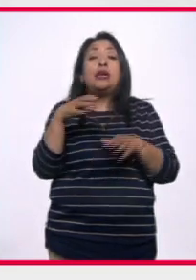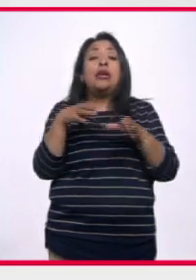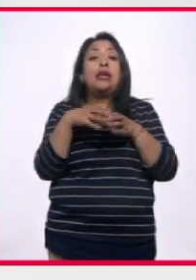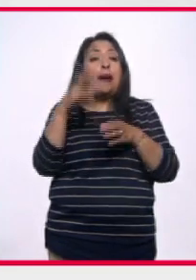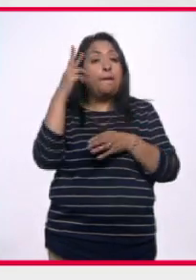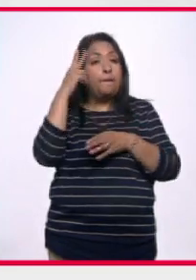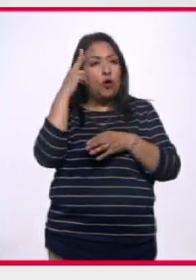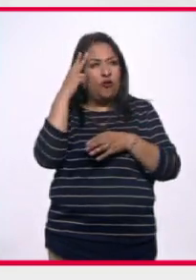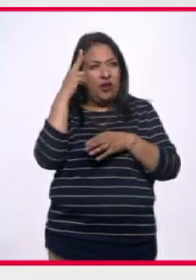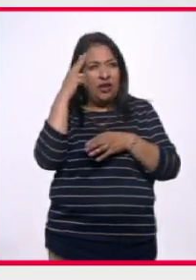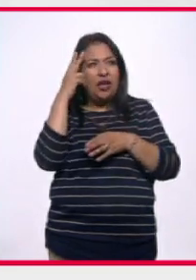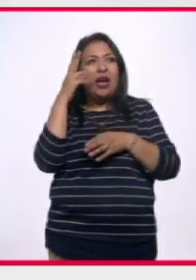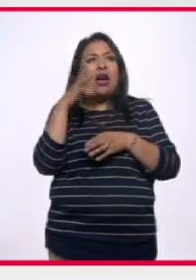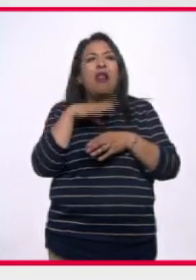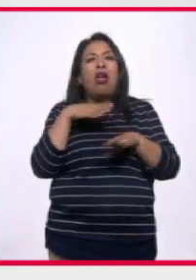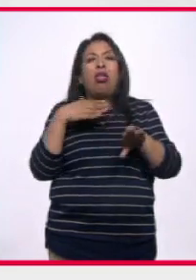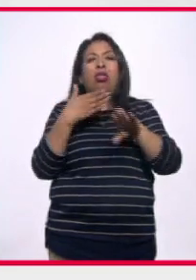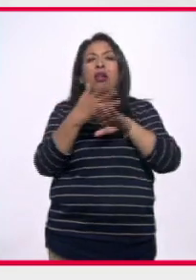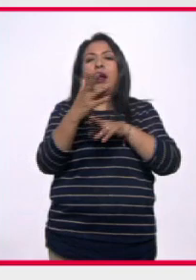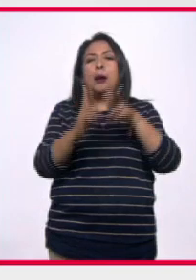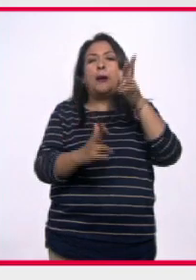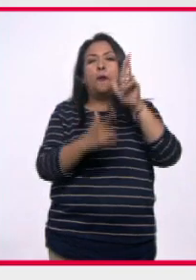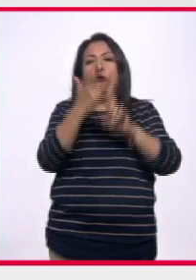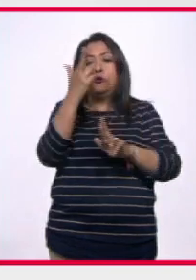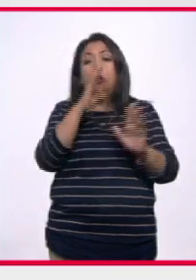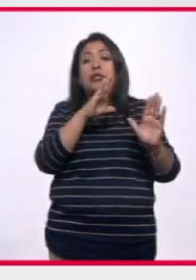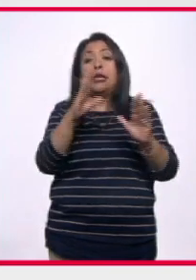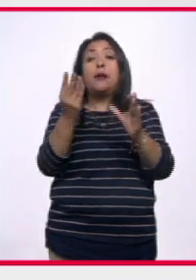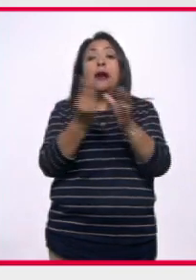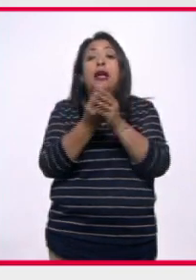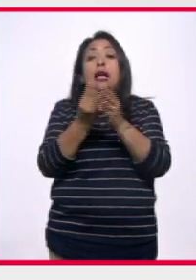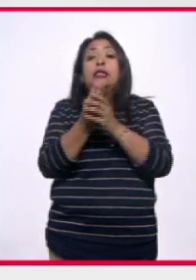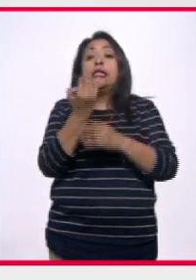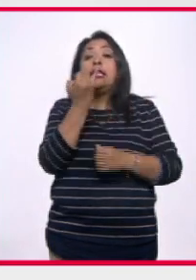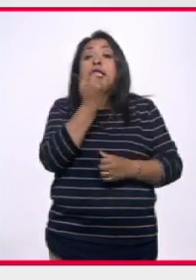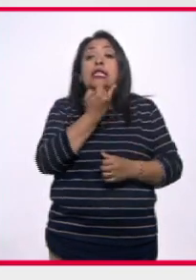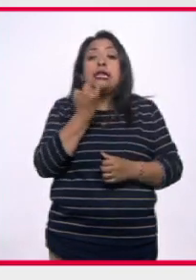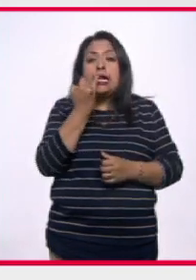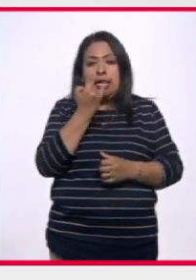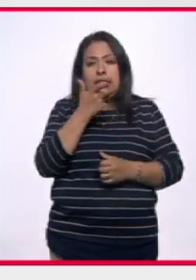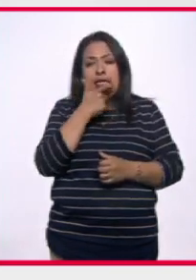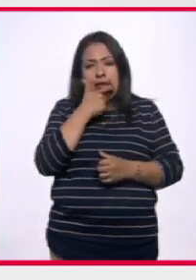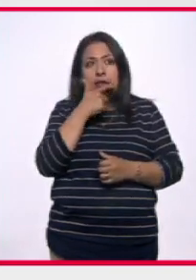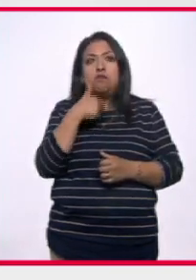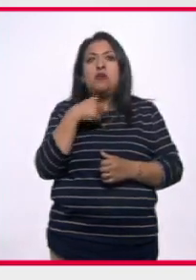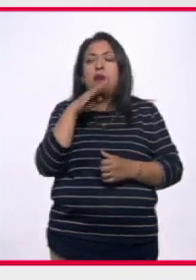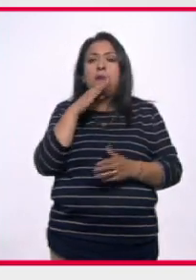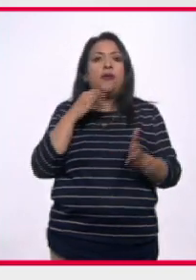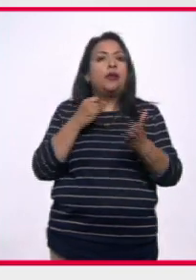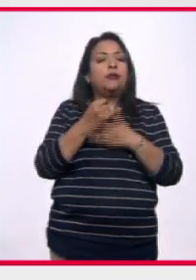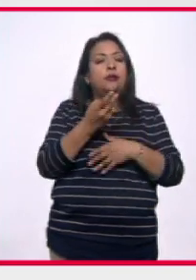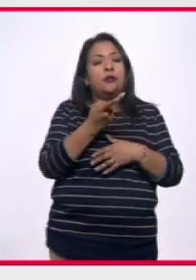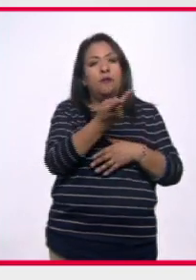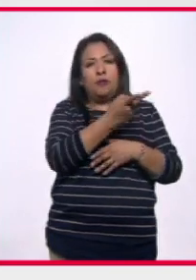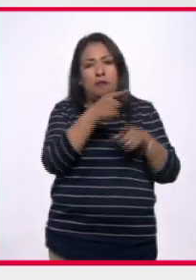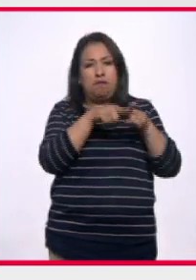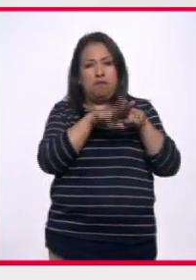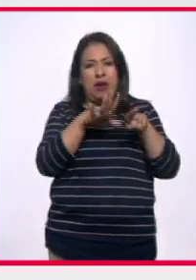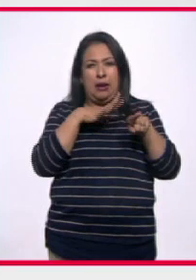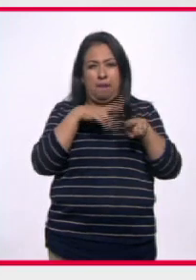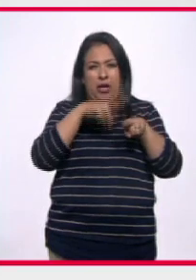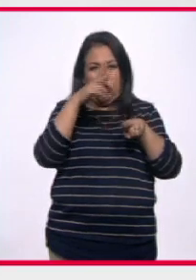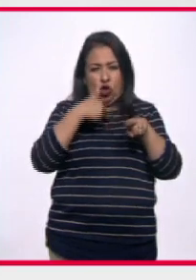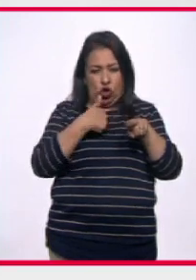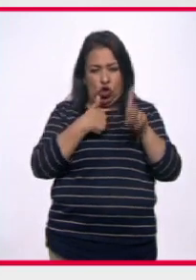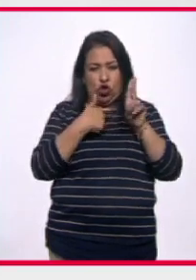que habían sido arruinadas por la revolución que daban clases de inglés y mi mamá decidió que teníamos que aprender inglés mi hermana mayor y yo